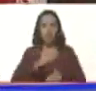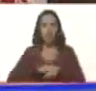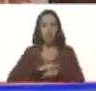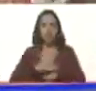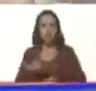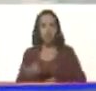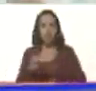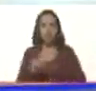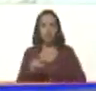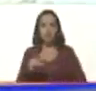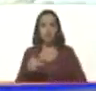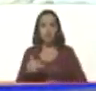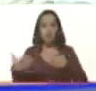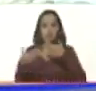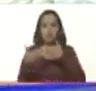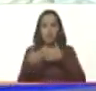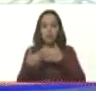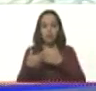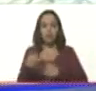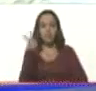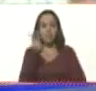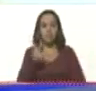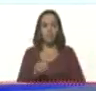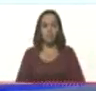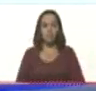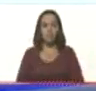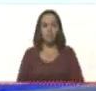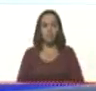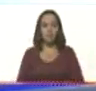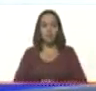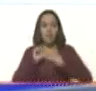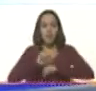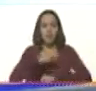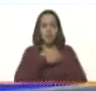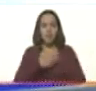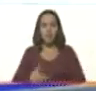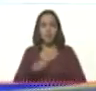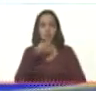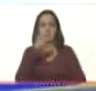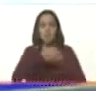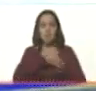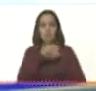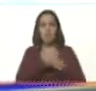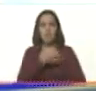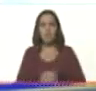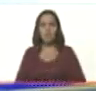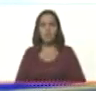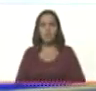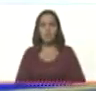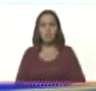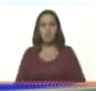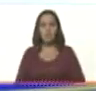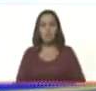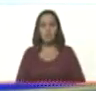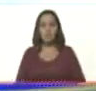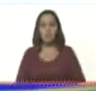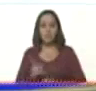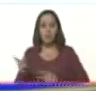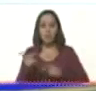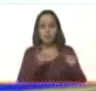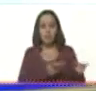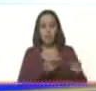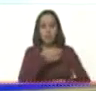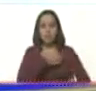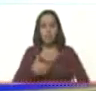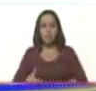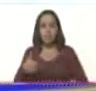imperialista contra nuestro pueblo? Mervin Maldonado, por favor. Así es, presidente. Bueno, buenas tardes para usted. Bienvenido, presidente, a